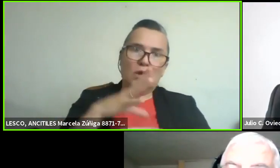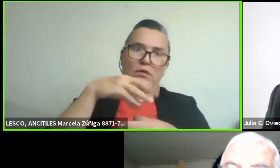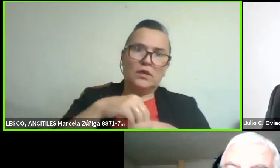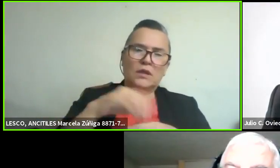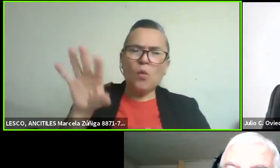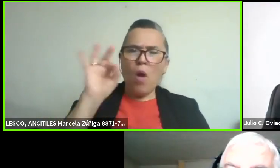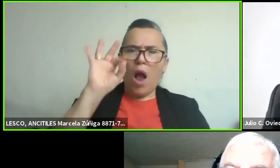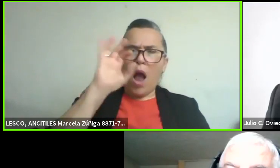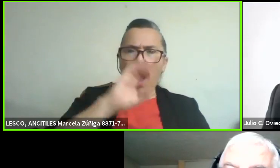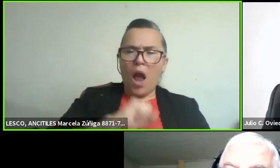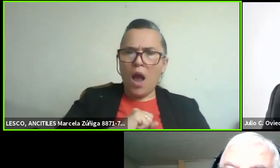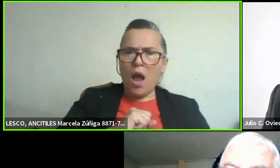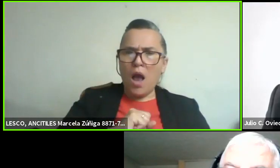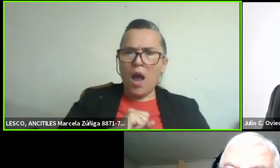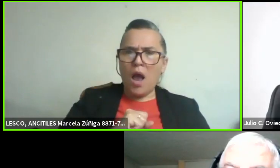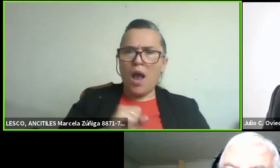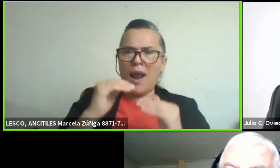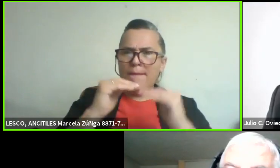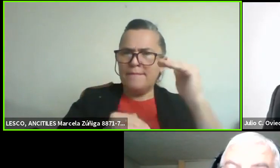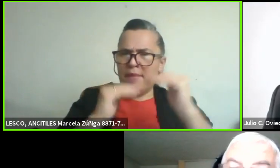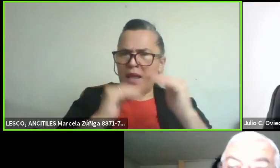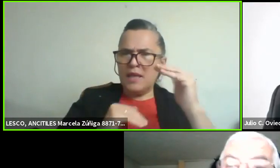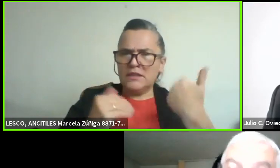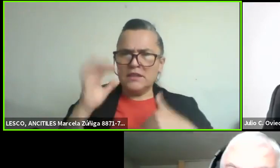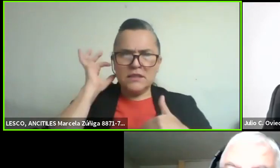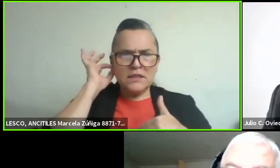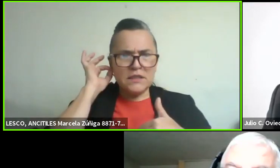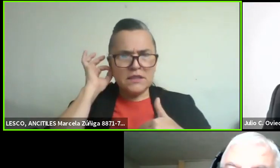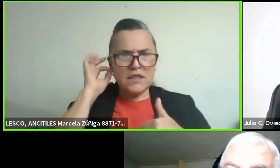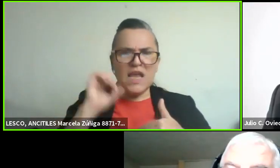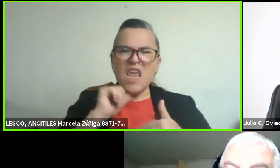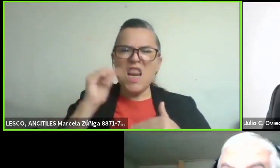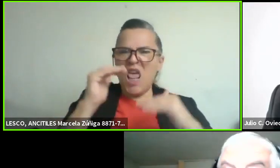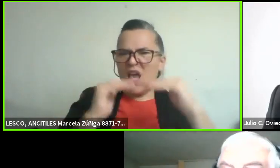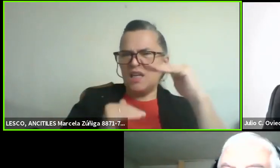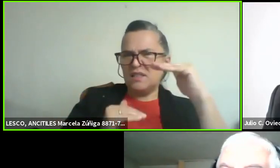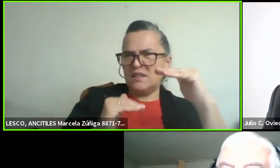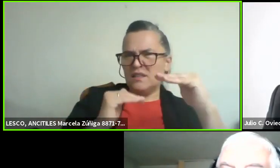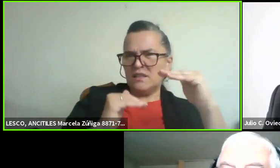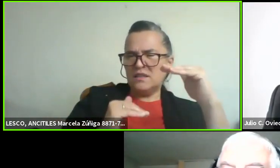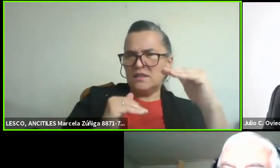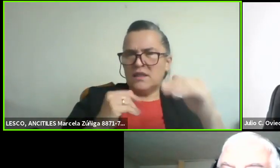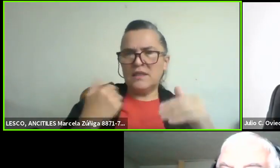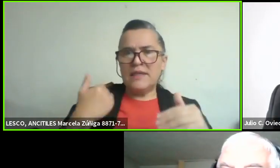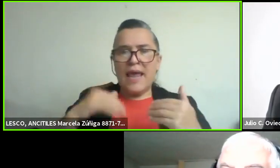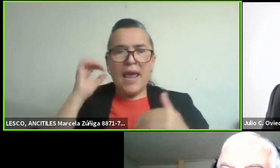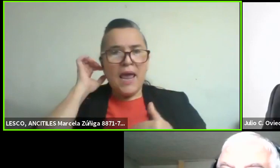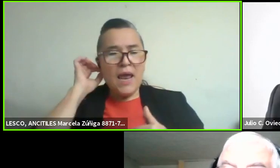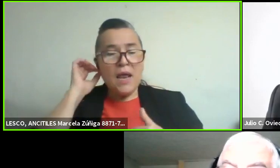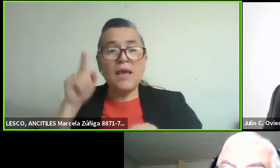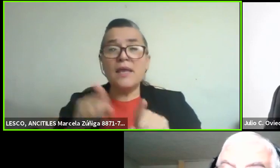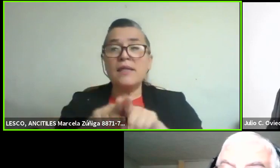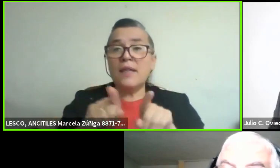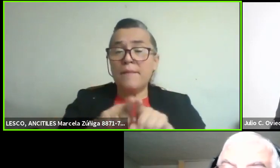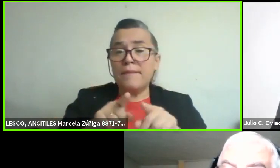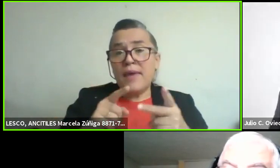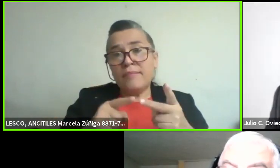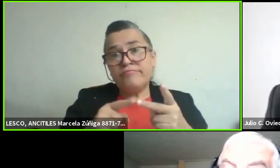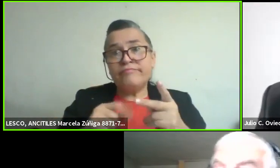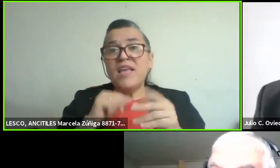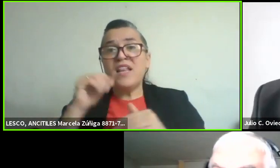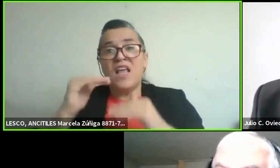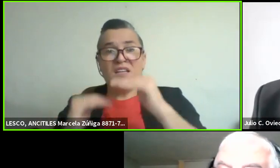este problema de brechas de género detectar es la inequidad género así como también hay inequidad en elementos de tipo